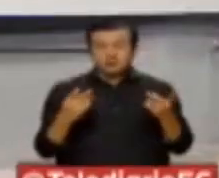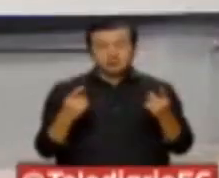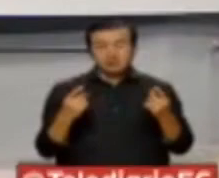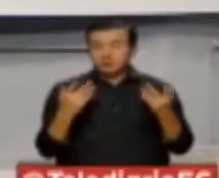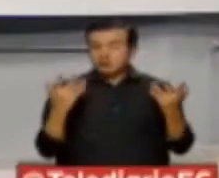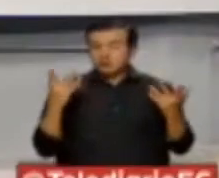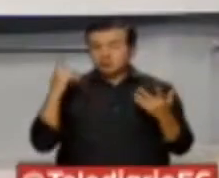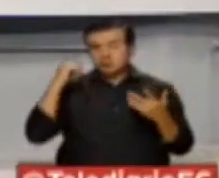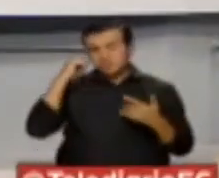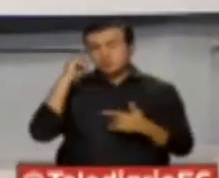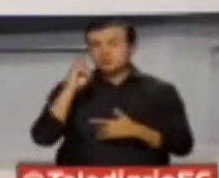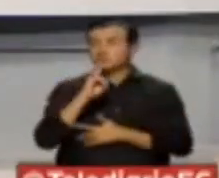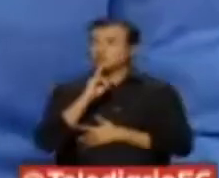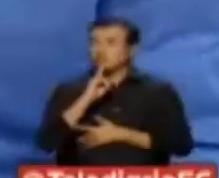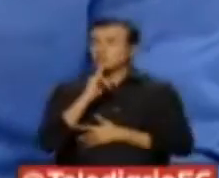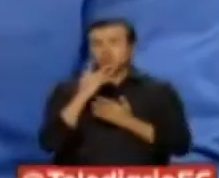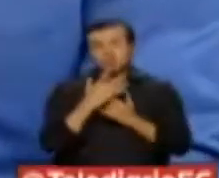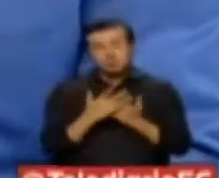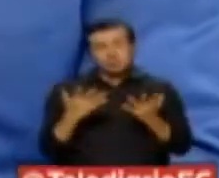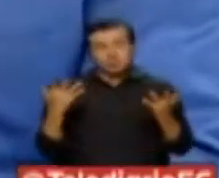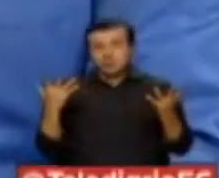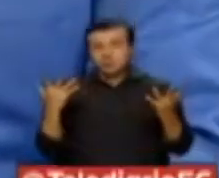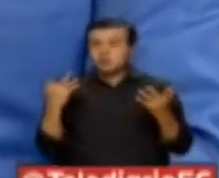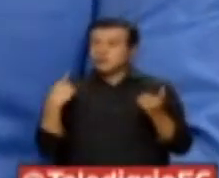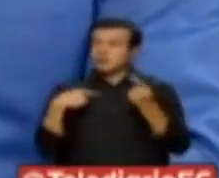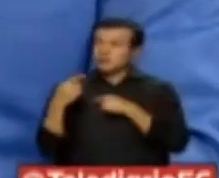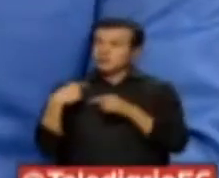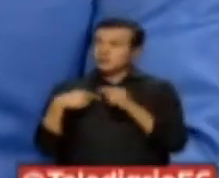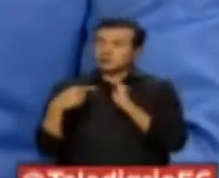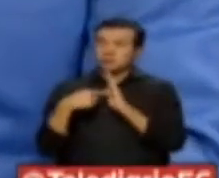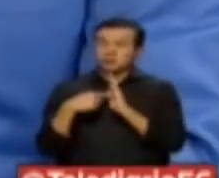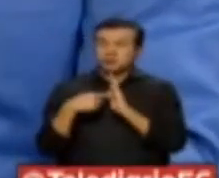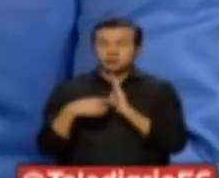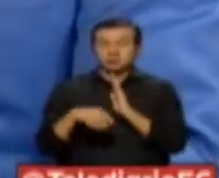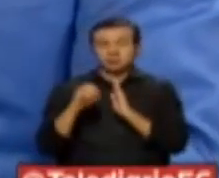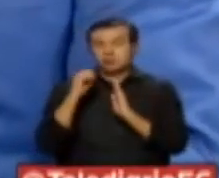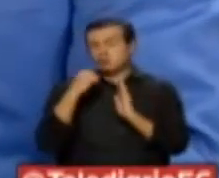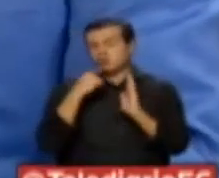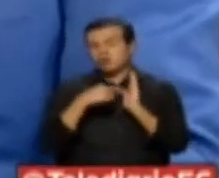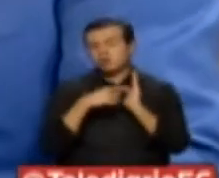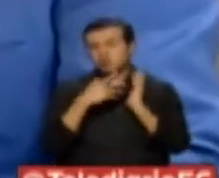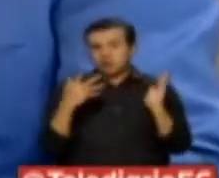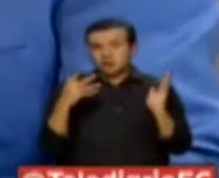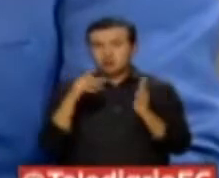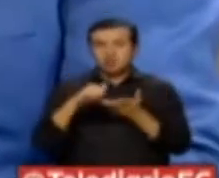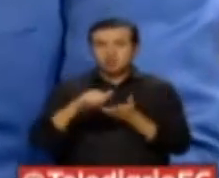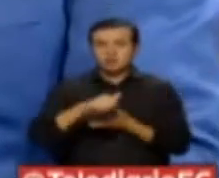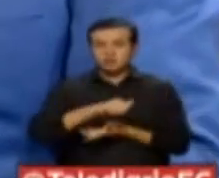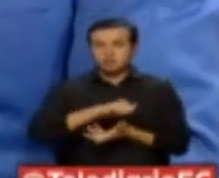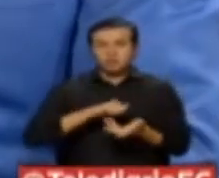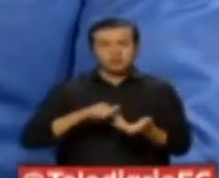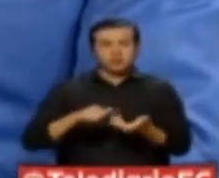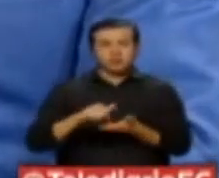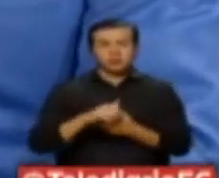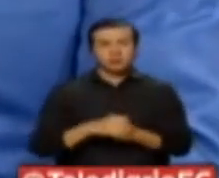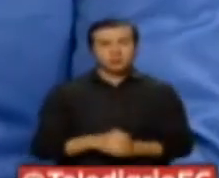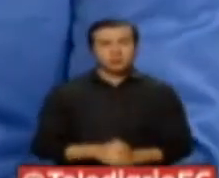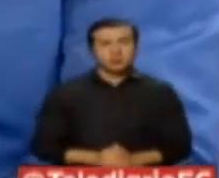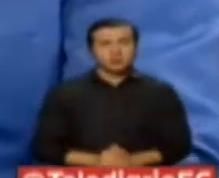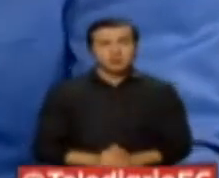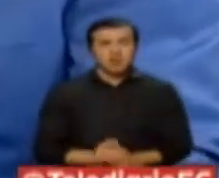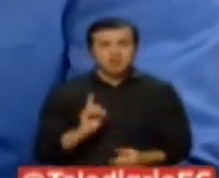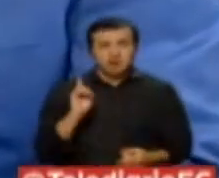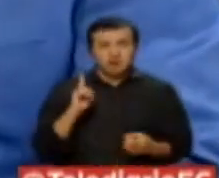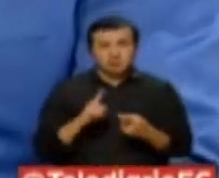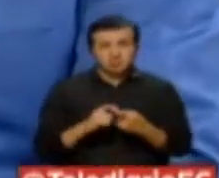del gobierno de los eeuu para ingresar al mercado norteamericano y entre ellos mencionó al atún todavía